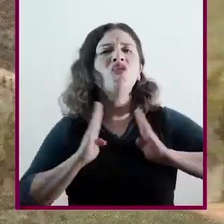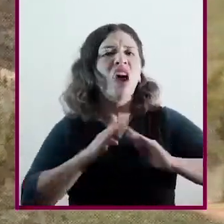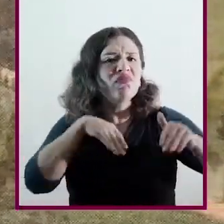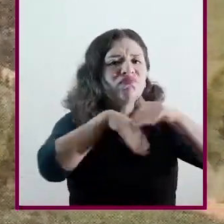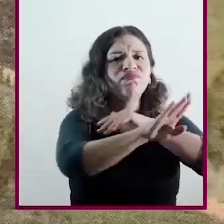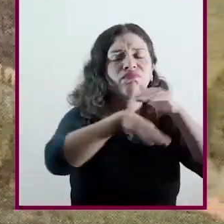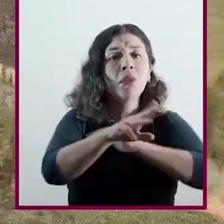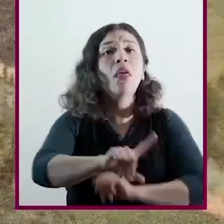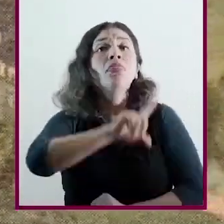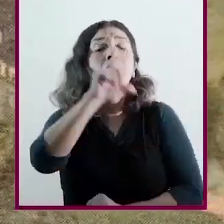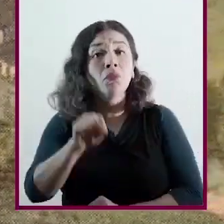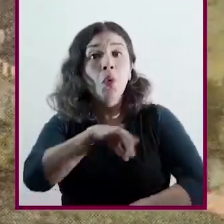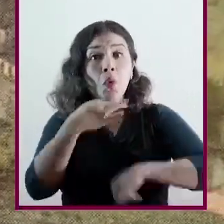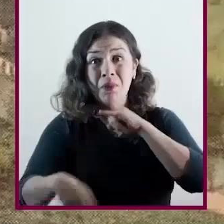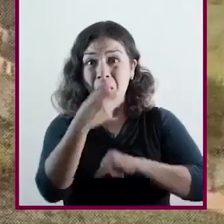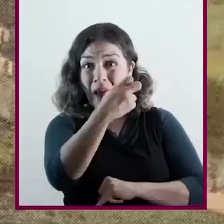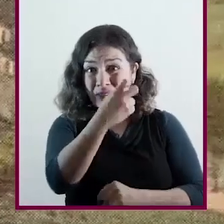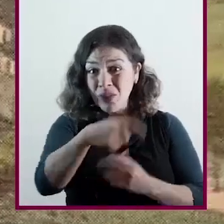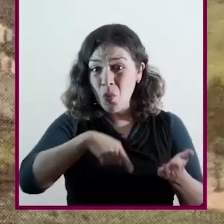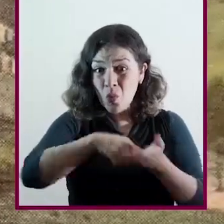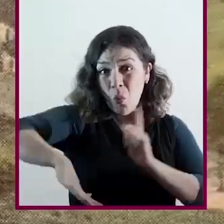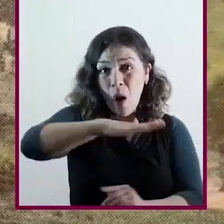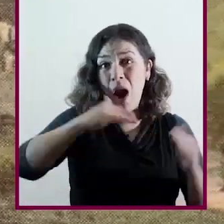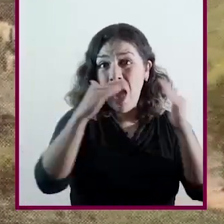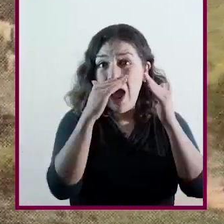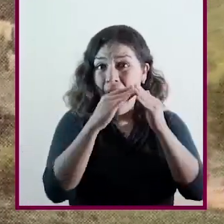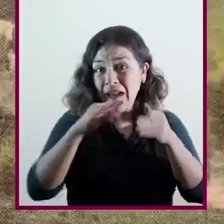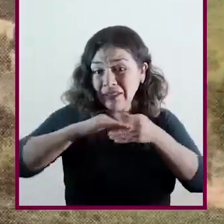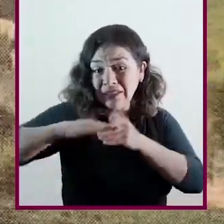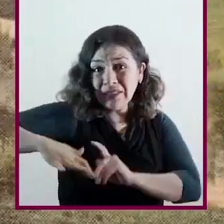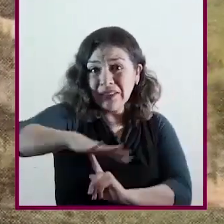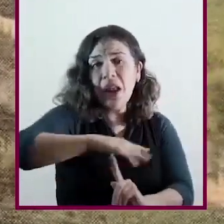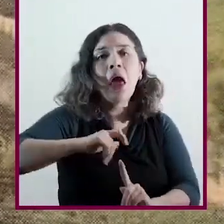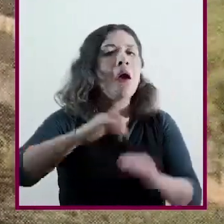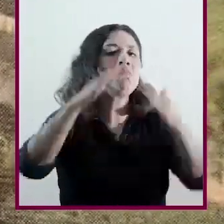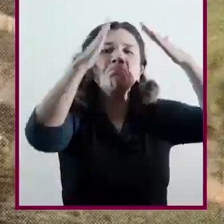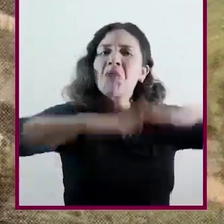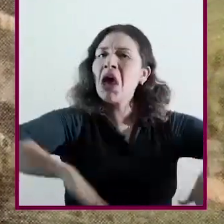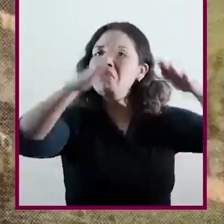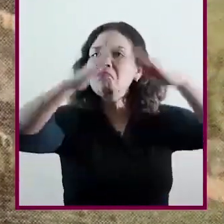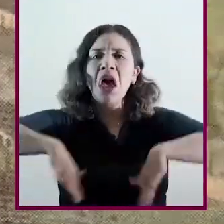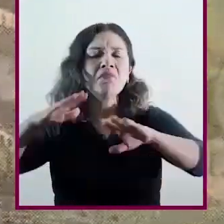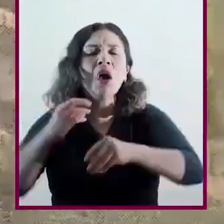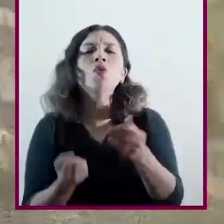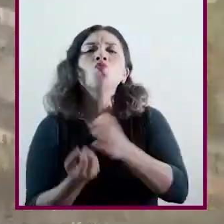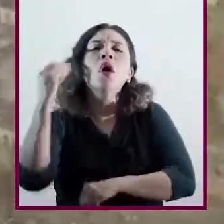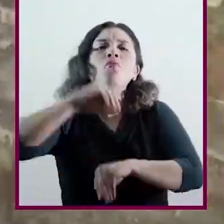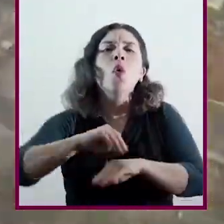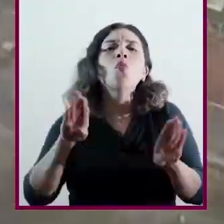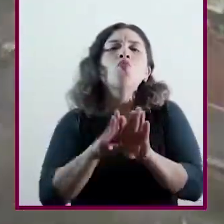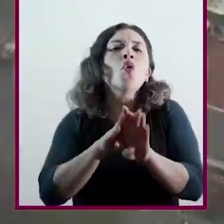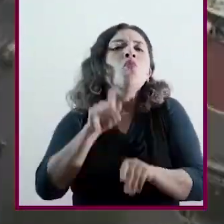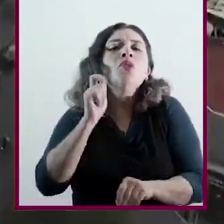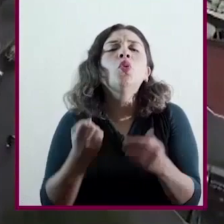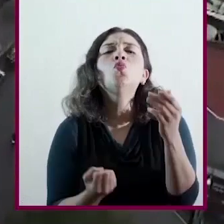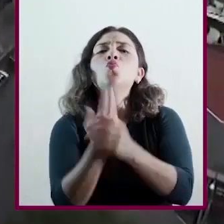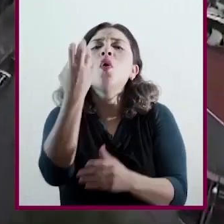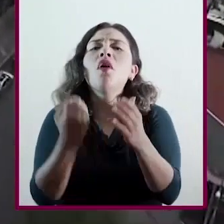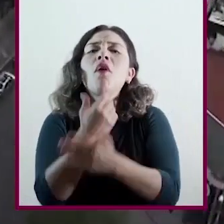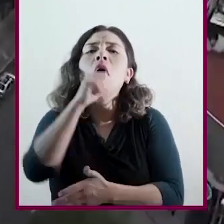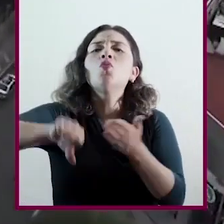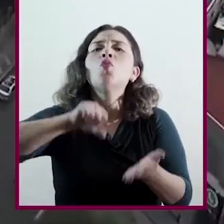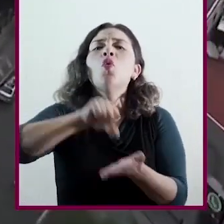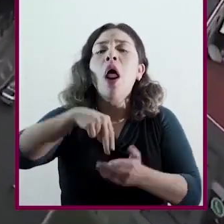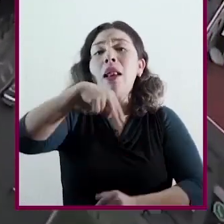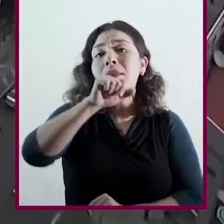cuartel. Finalmente, este conjunto y las casas que lo rodeaban fueron demolidos para integrarse al trazo de las